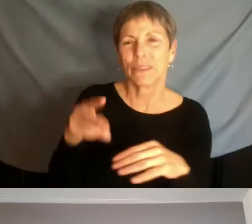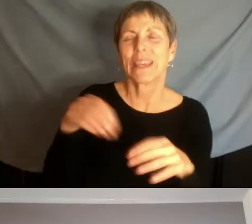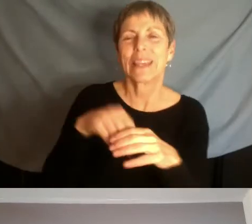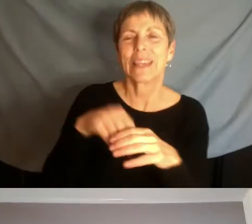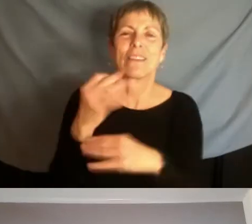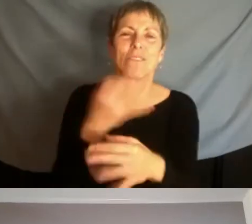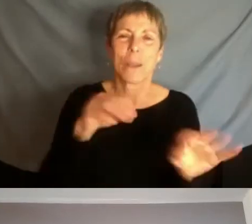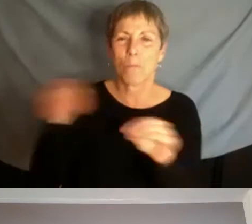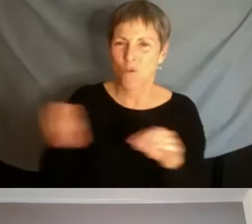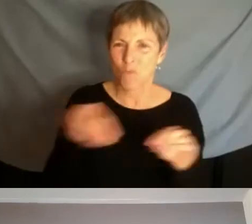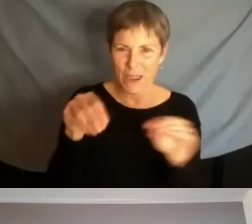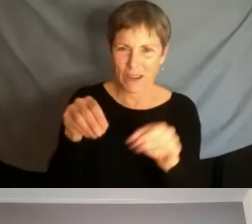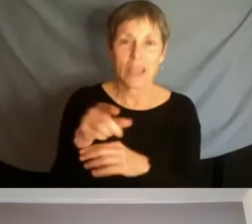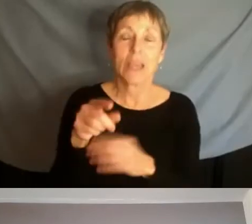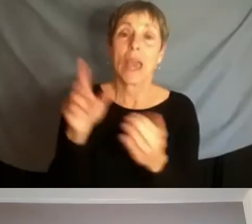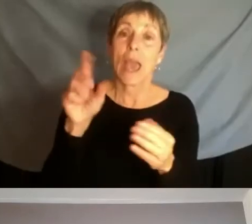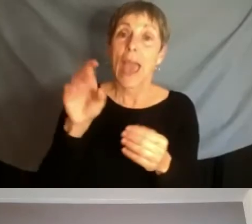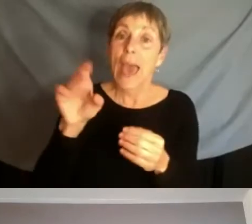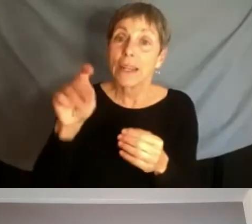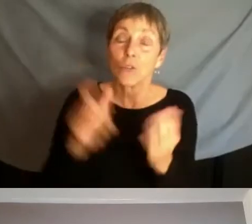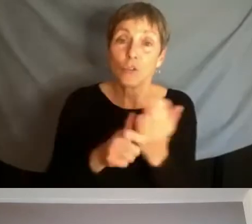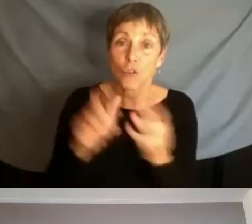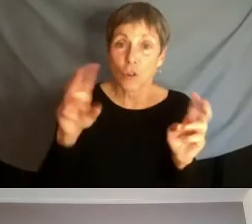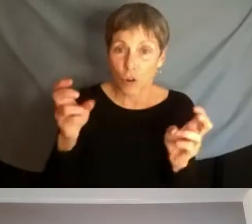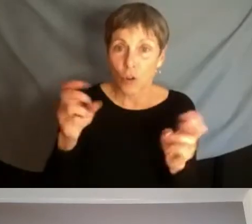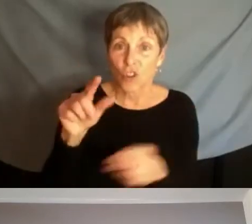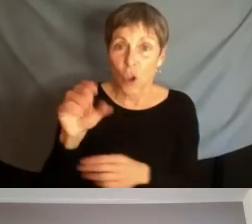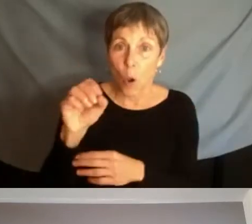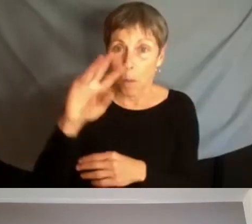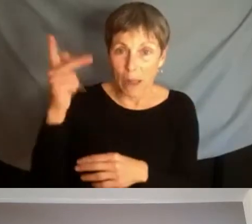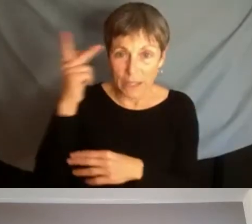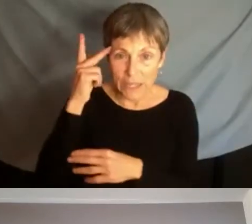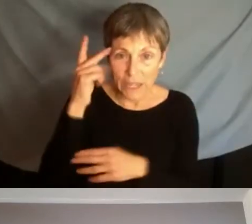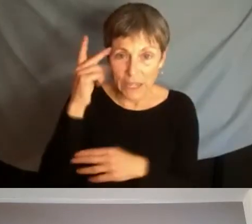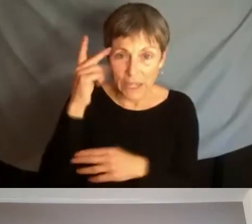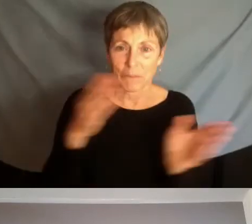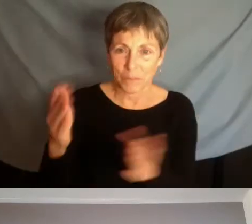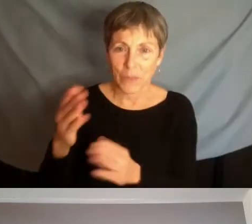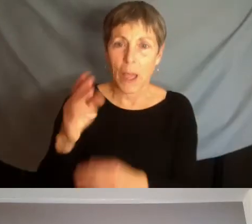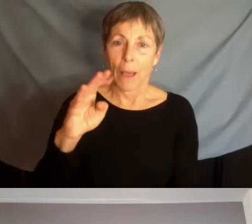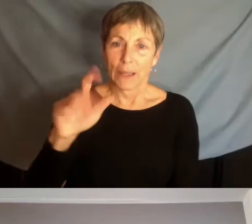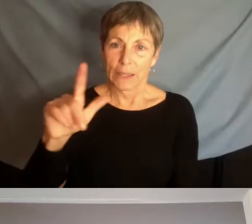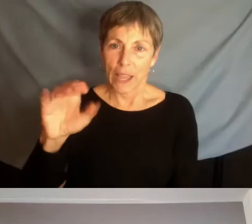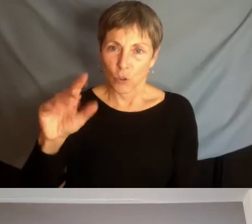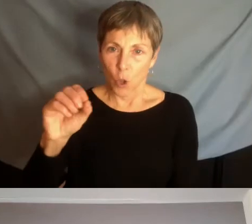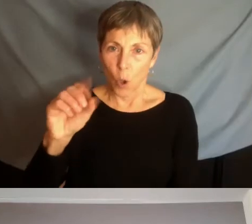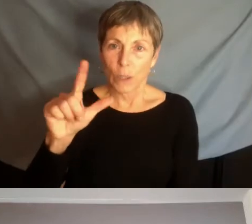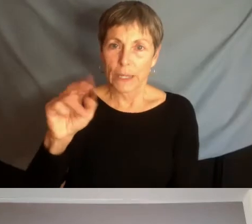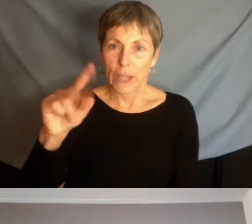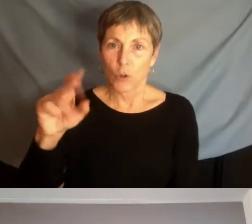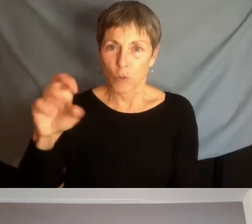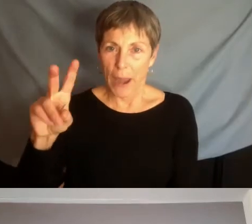de Libertad Movimiento. También es el director de Geopolítica. Michelangelo Landgrave